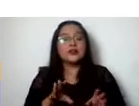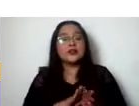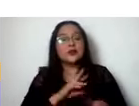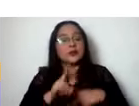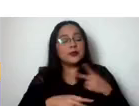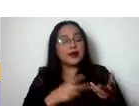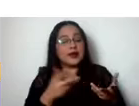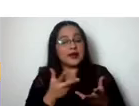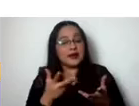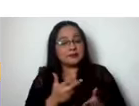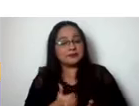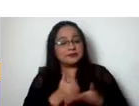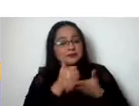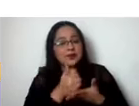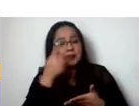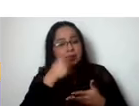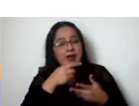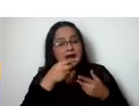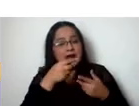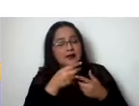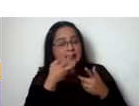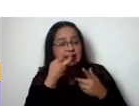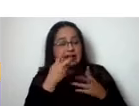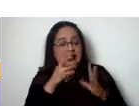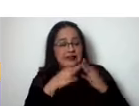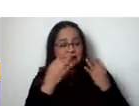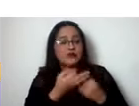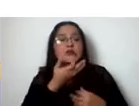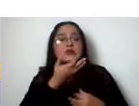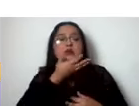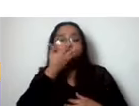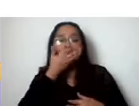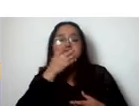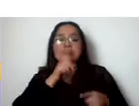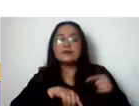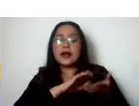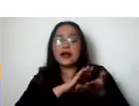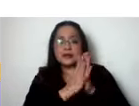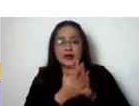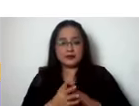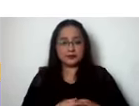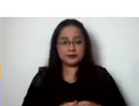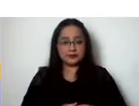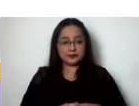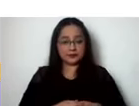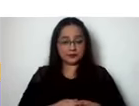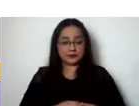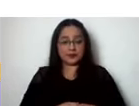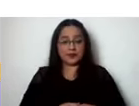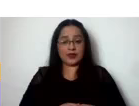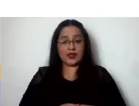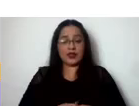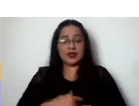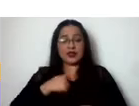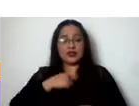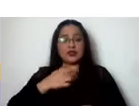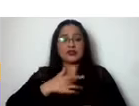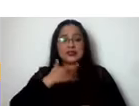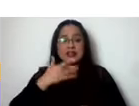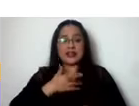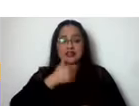contribuir a cambiar esta estructura? Yo tengo la impresión de que todas estas investiduras de repente como que